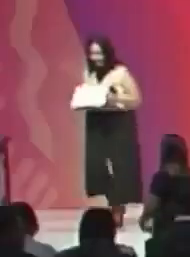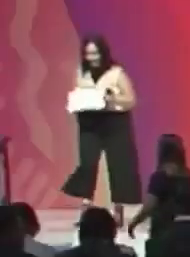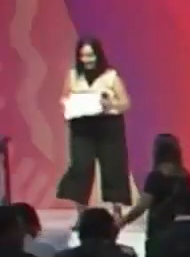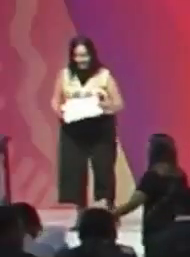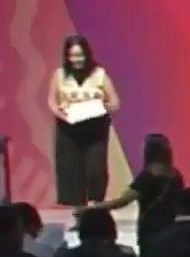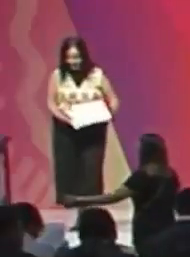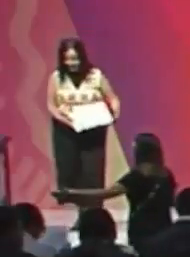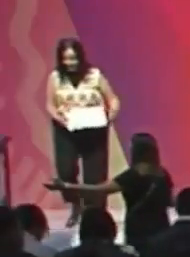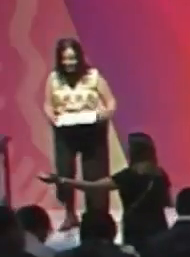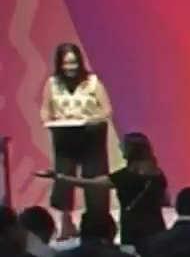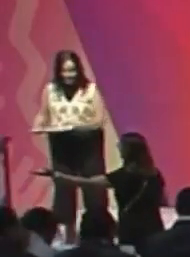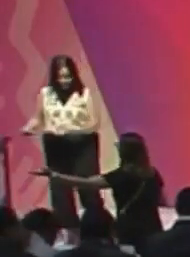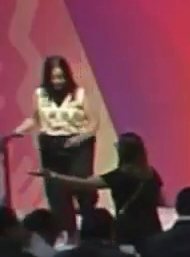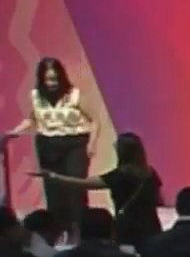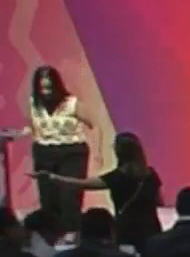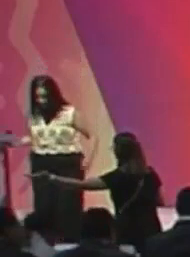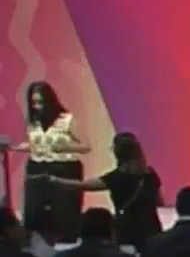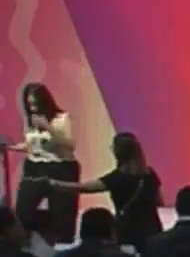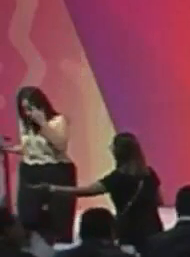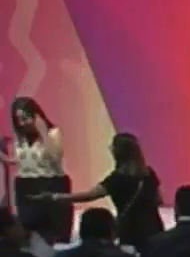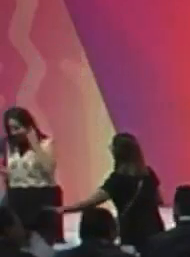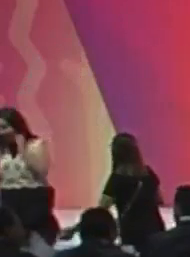coordinadora.